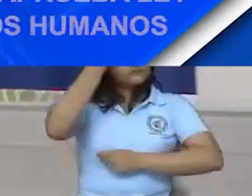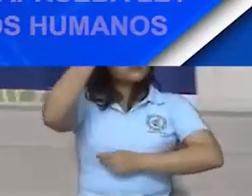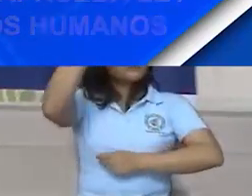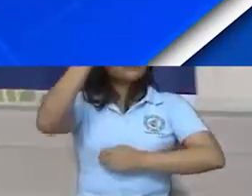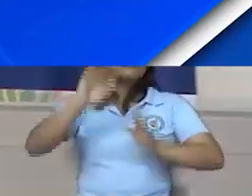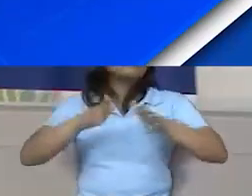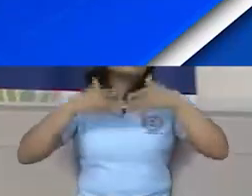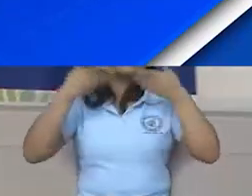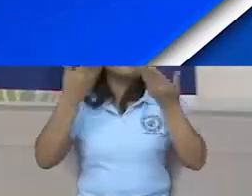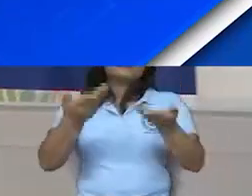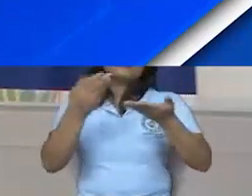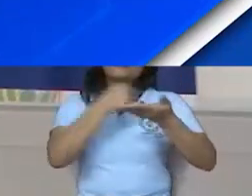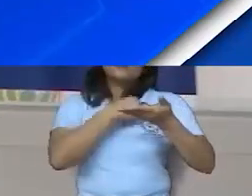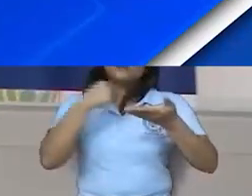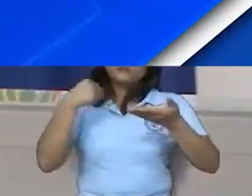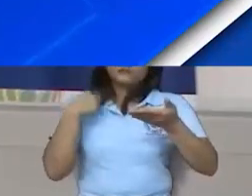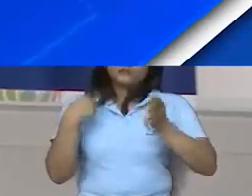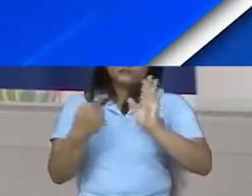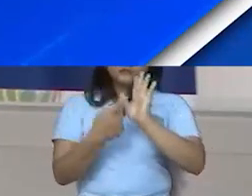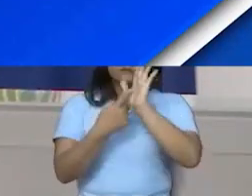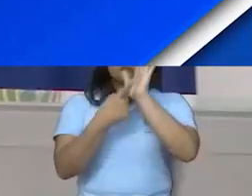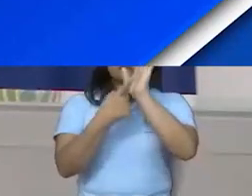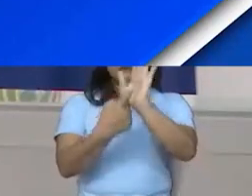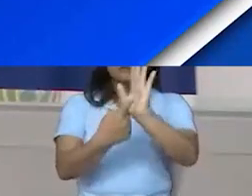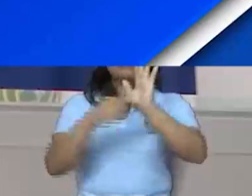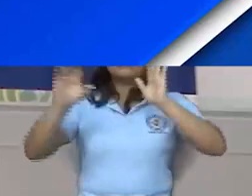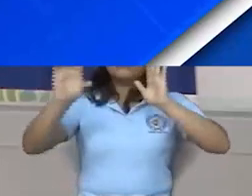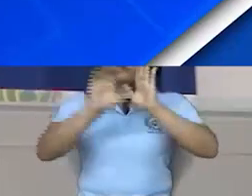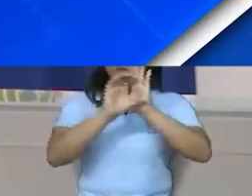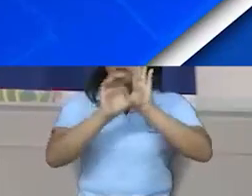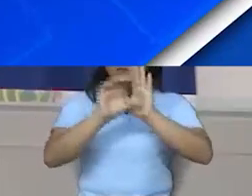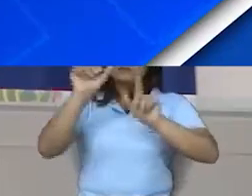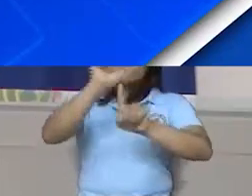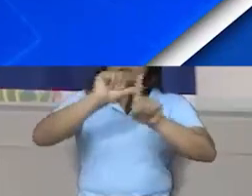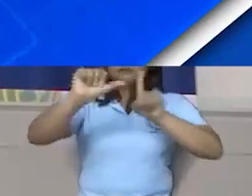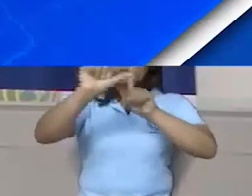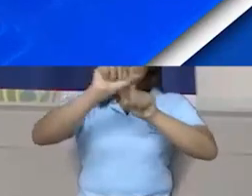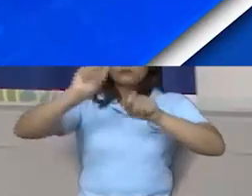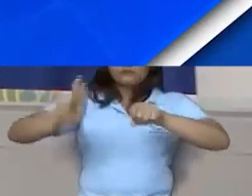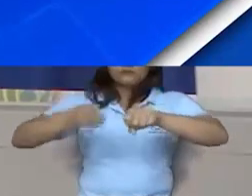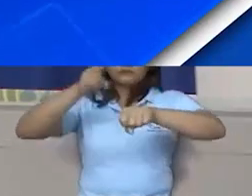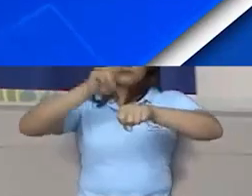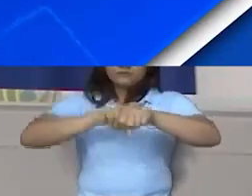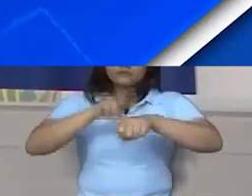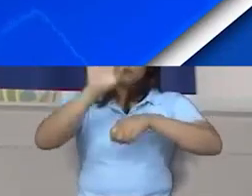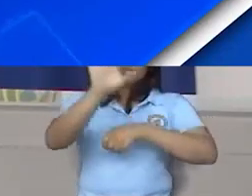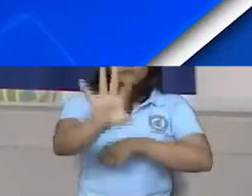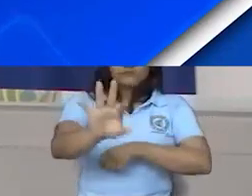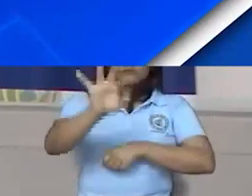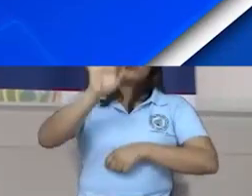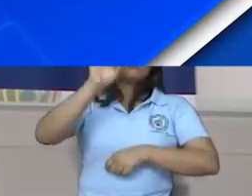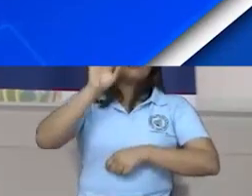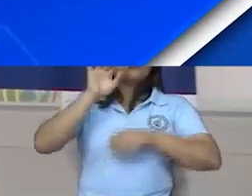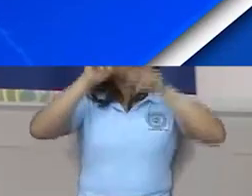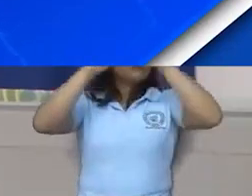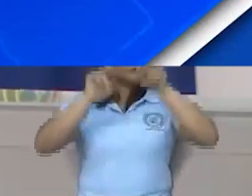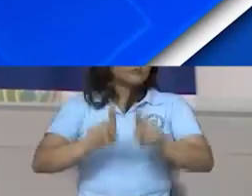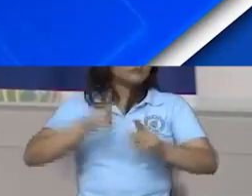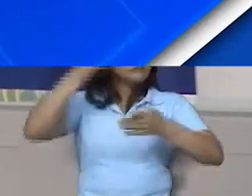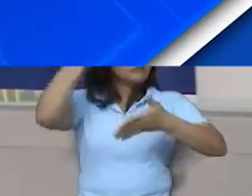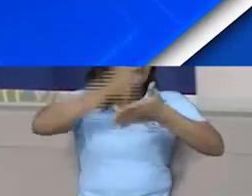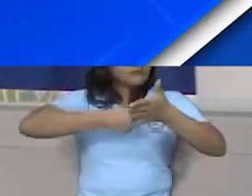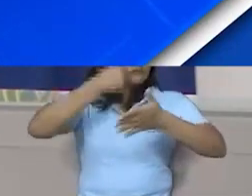objeto suprimir la facultad constitucional de la Asamblea Nacional para elegir al procurador